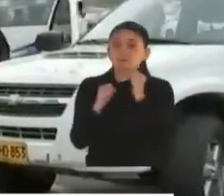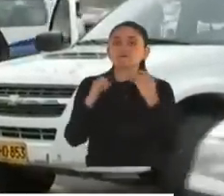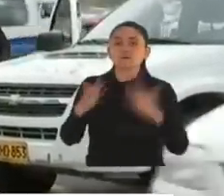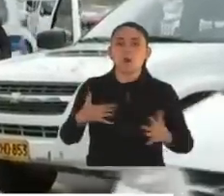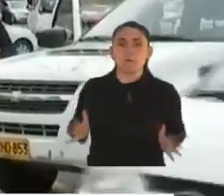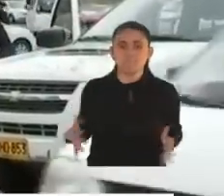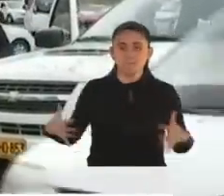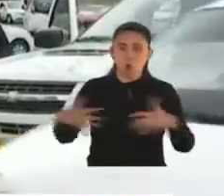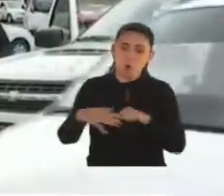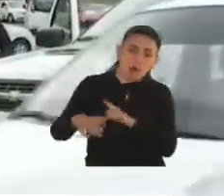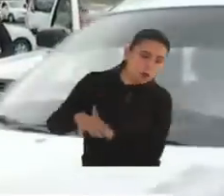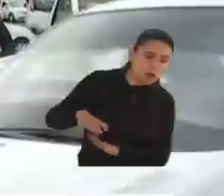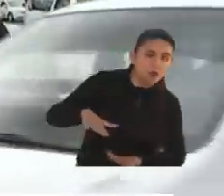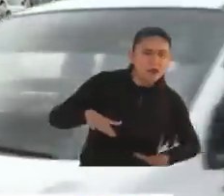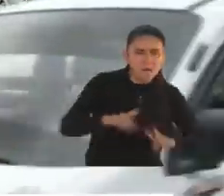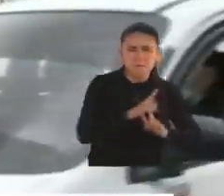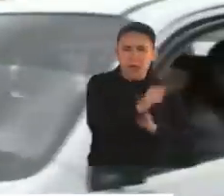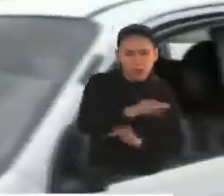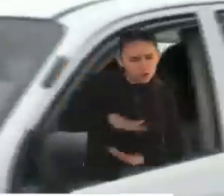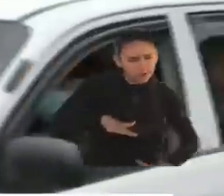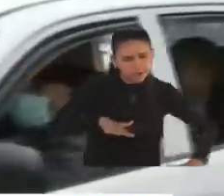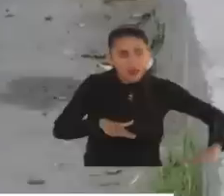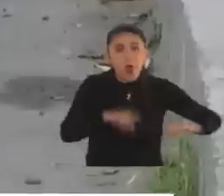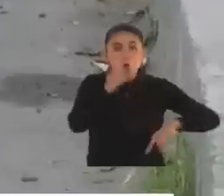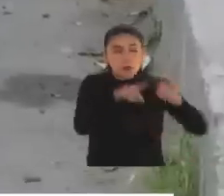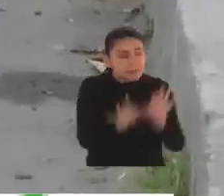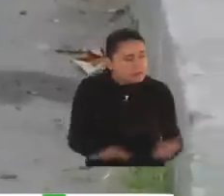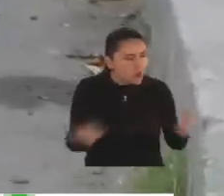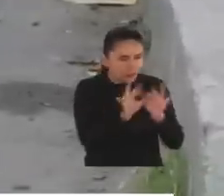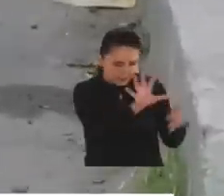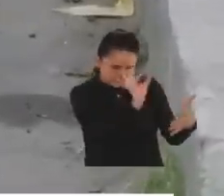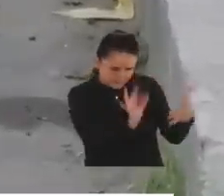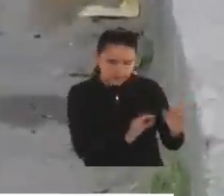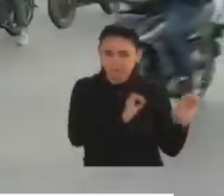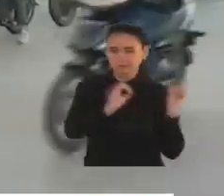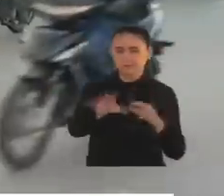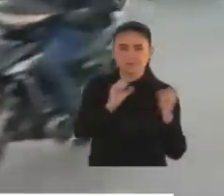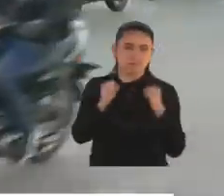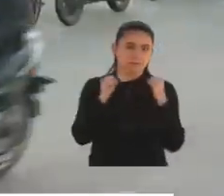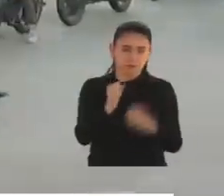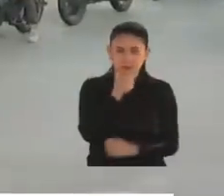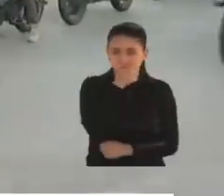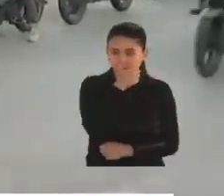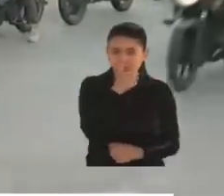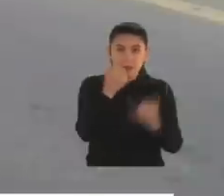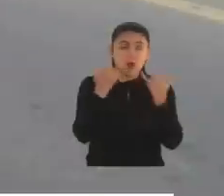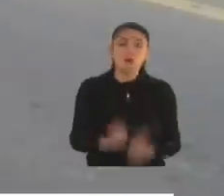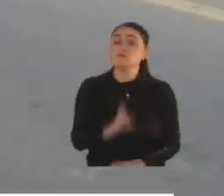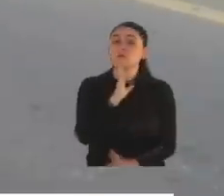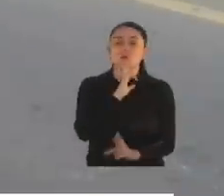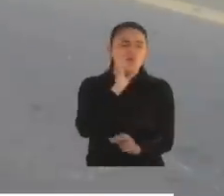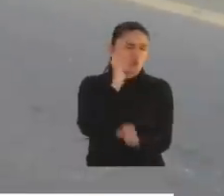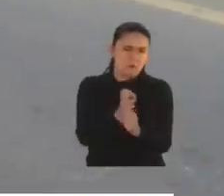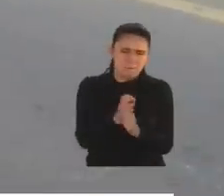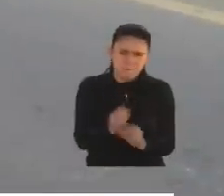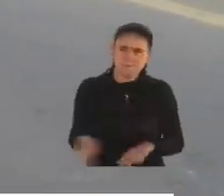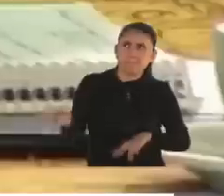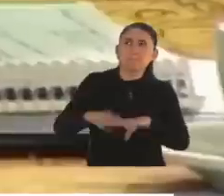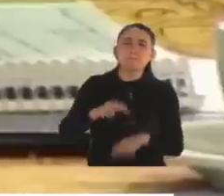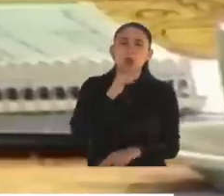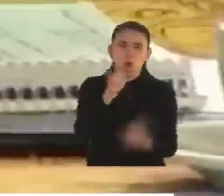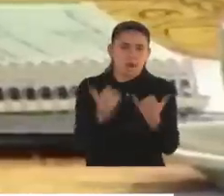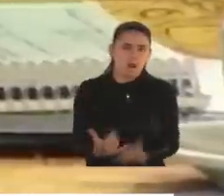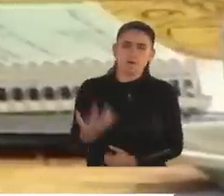Mocoa está permitiendo atender las necesidades más urgentes. Esta es una de las mayores crisis que afronta el departamento por cuenta del bloqueo con el norte del